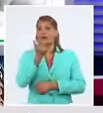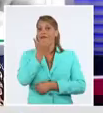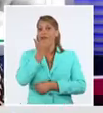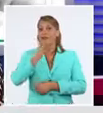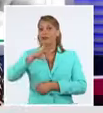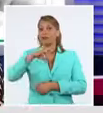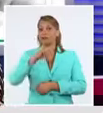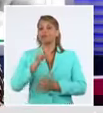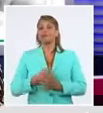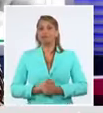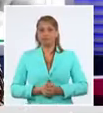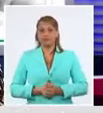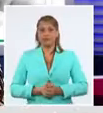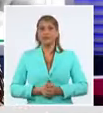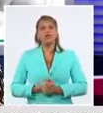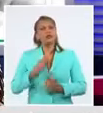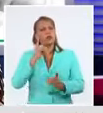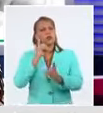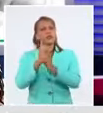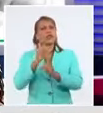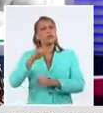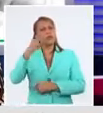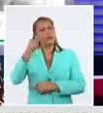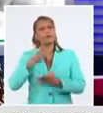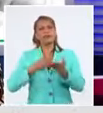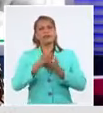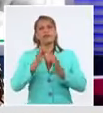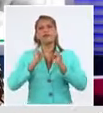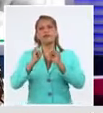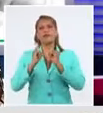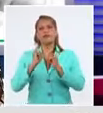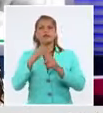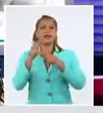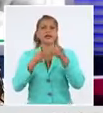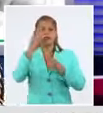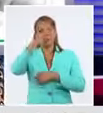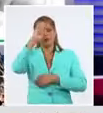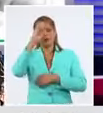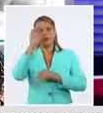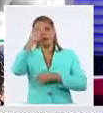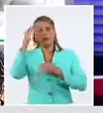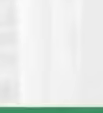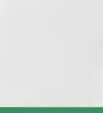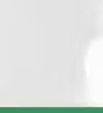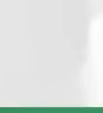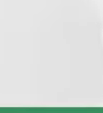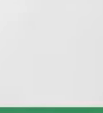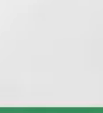Nosotros nos vemos mañana para seguirle contando lo que hace Cuba por la salud de su población. Muy buenos días.